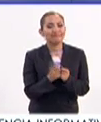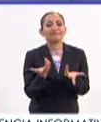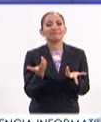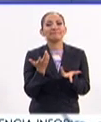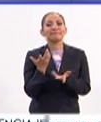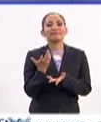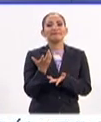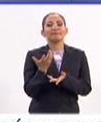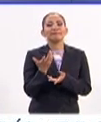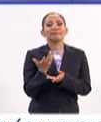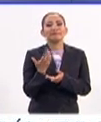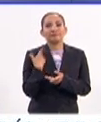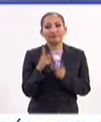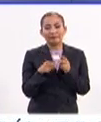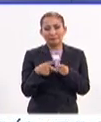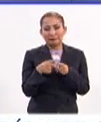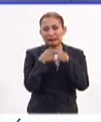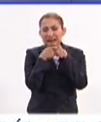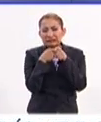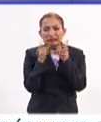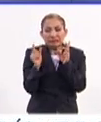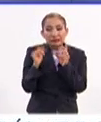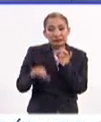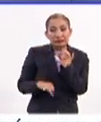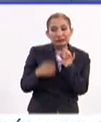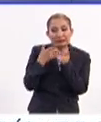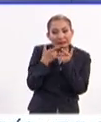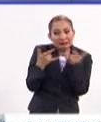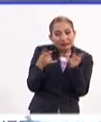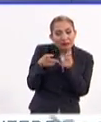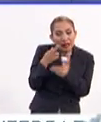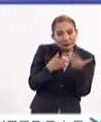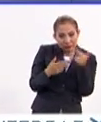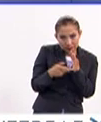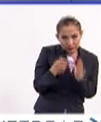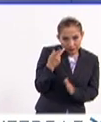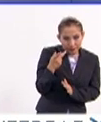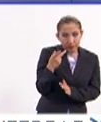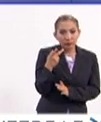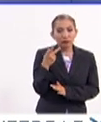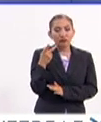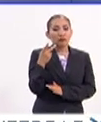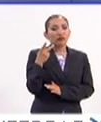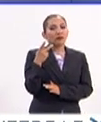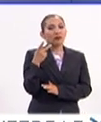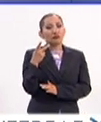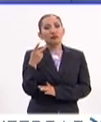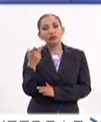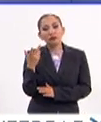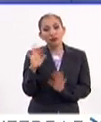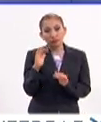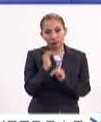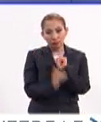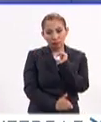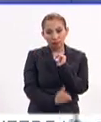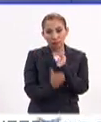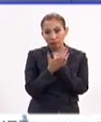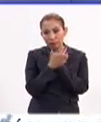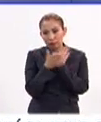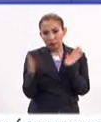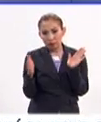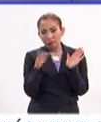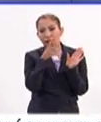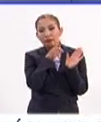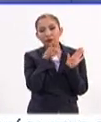Vamos a tener que interrumpir esta interesantísima historia para regresar con usted y, pues, ahora sí, cerrar